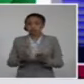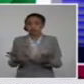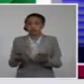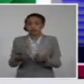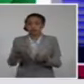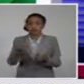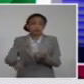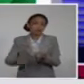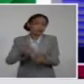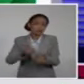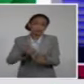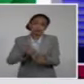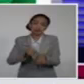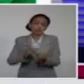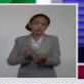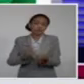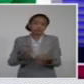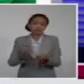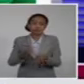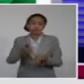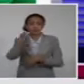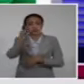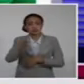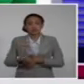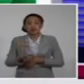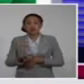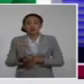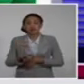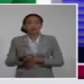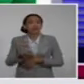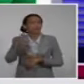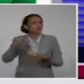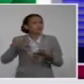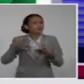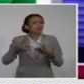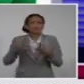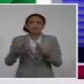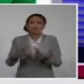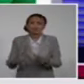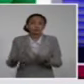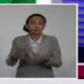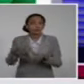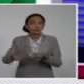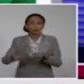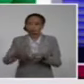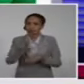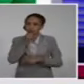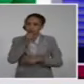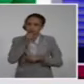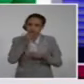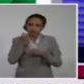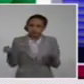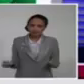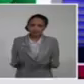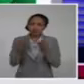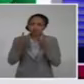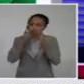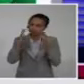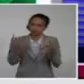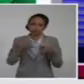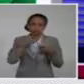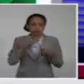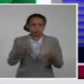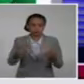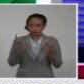momento determinado pues hizo un grupo de complicaciones de la cual no fue posible su